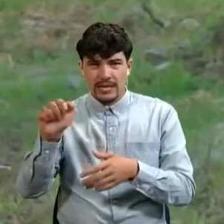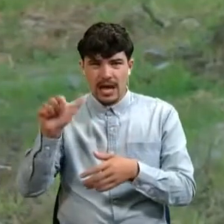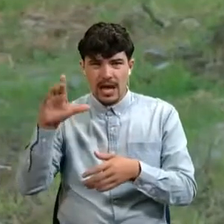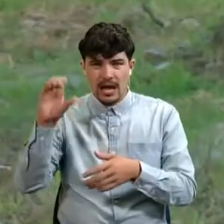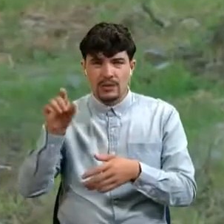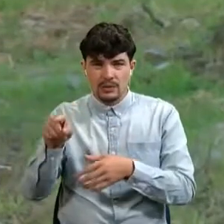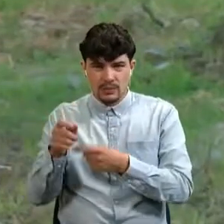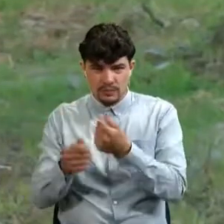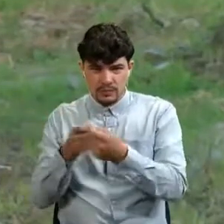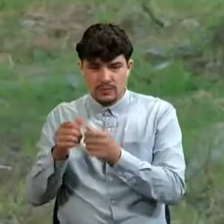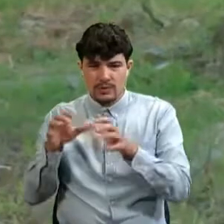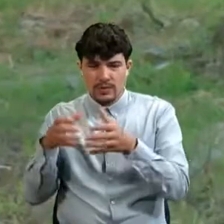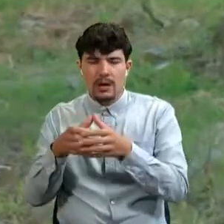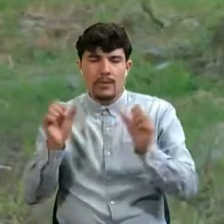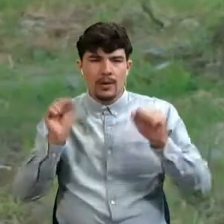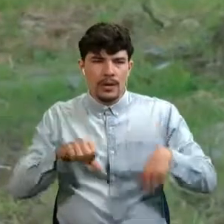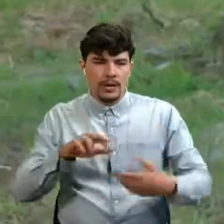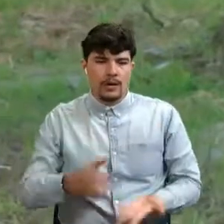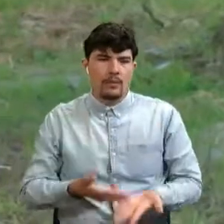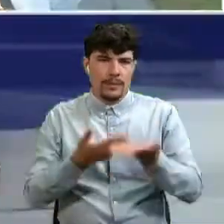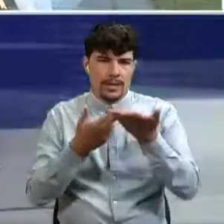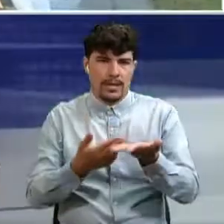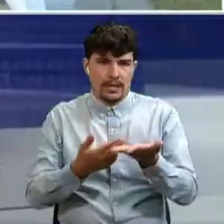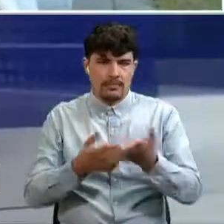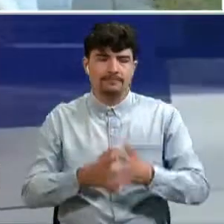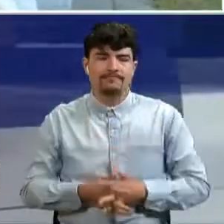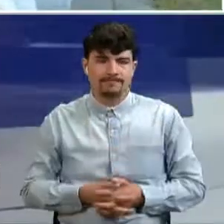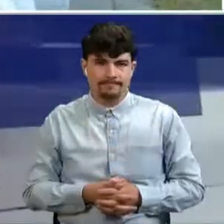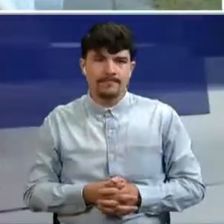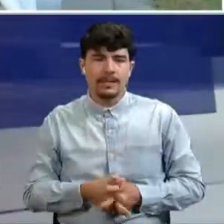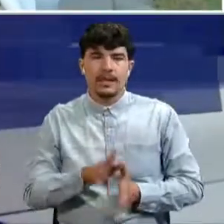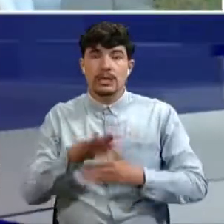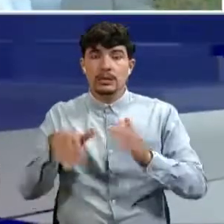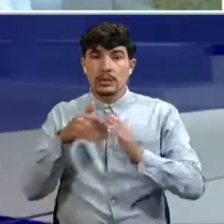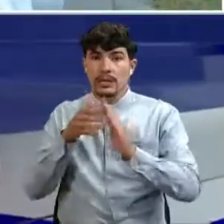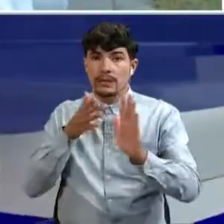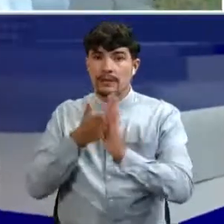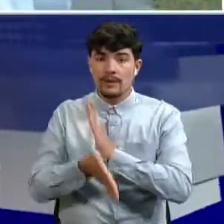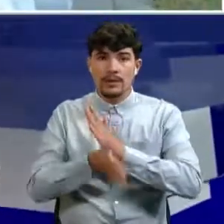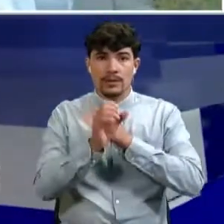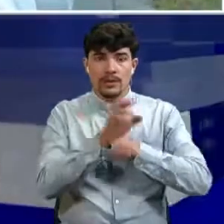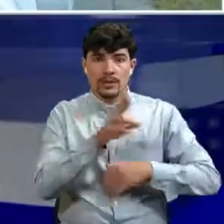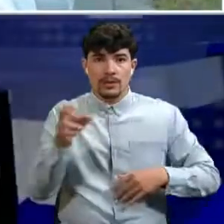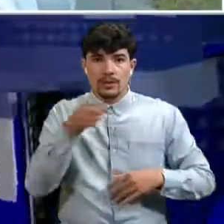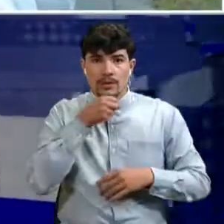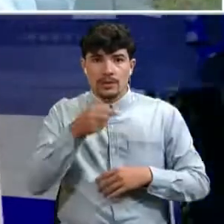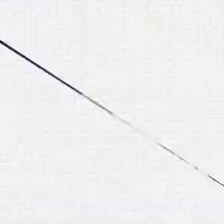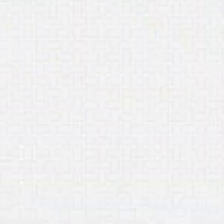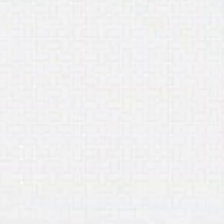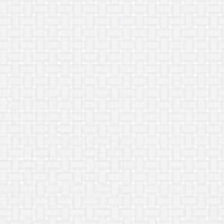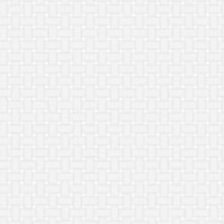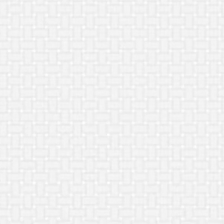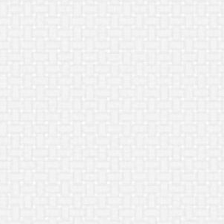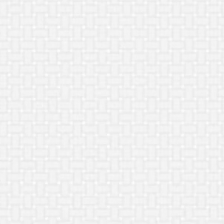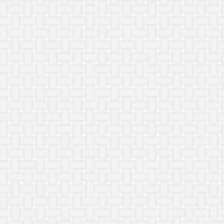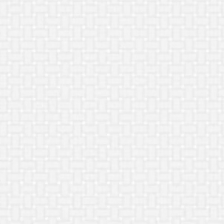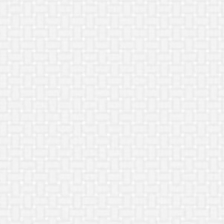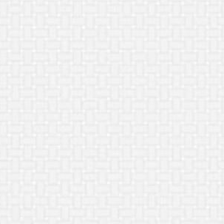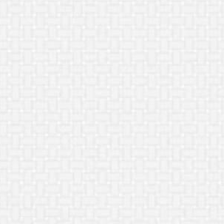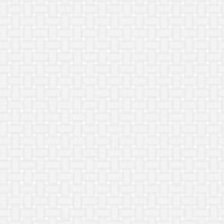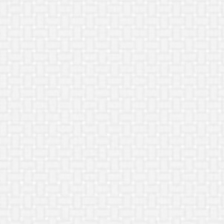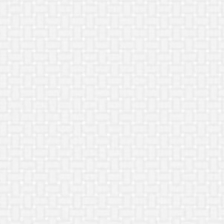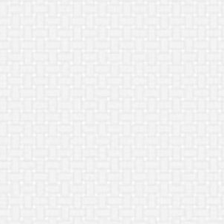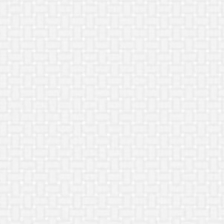poder recuperarse de esa crisis que han venido afrontando por el momento es toda la información continúen con más de oriente noticias felices gran maestro